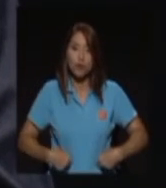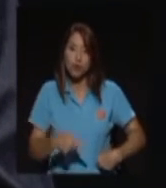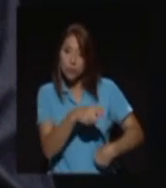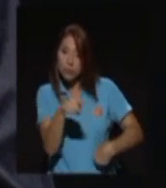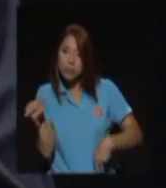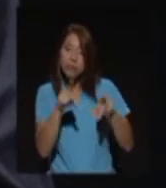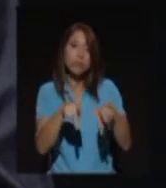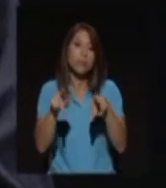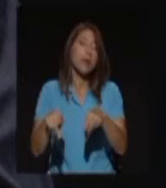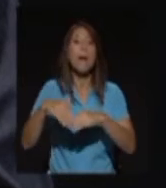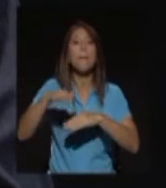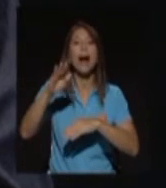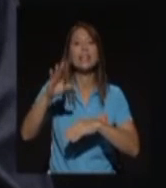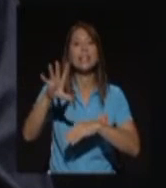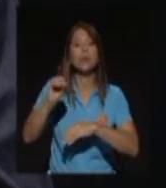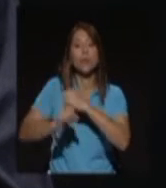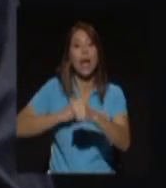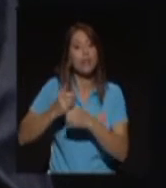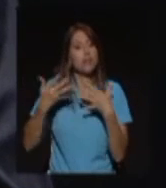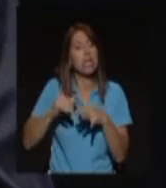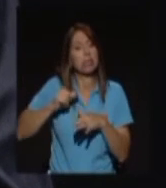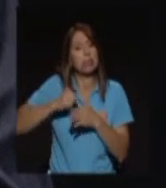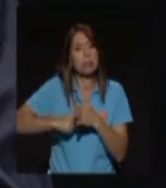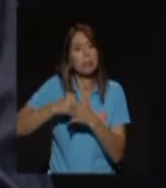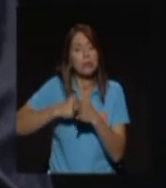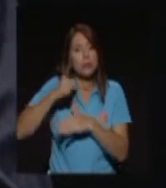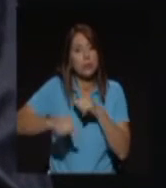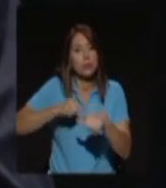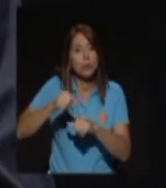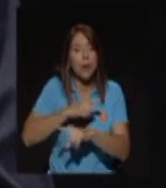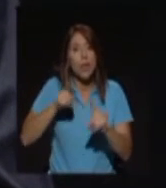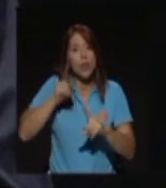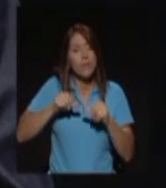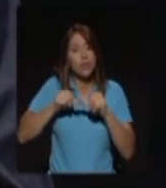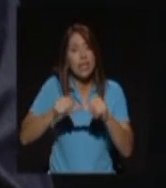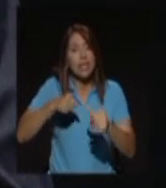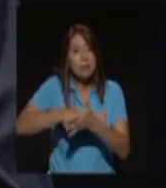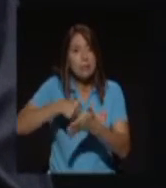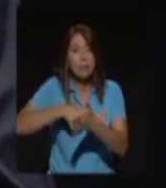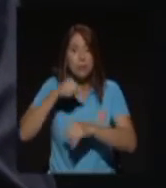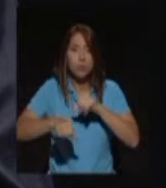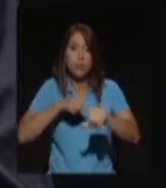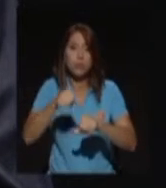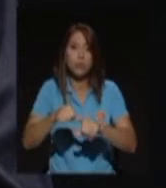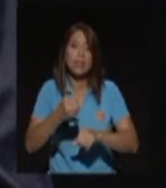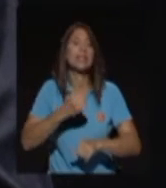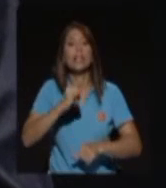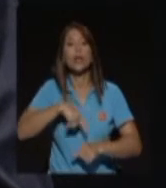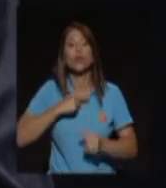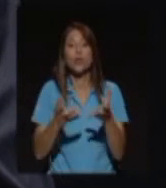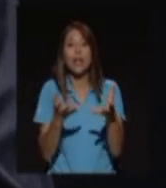hace más de un siglo, pero que tenemos que seguir redoblando los esfuerzos, si queremos poder seguir aprovechando